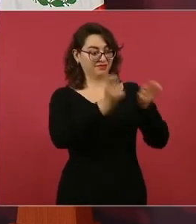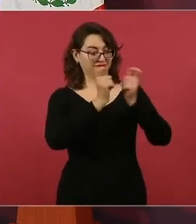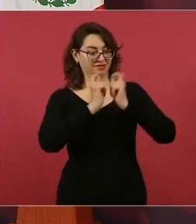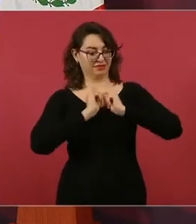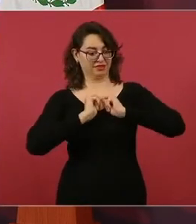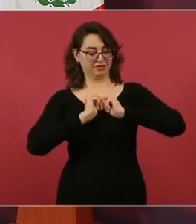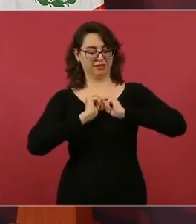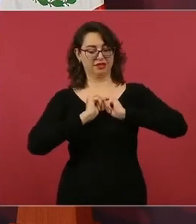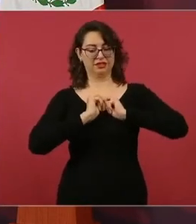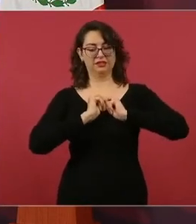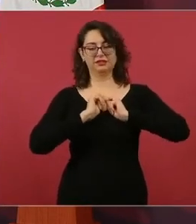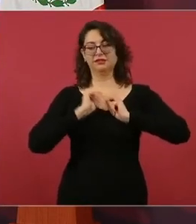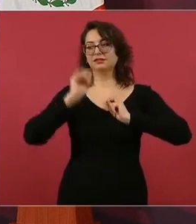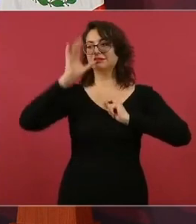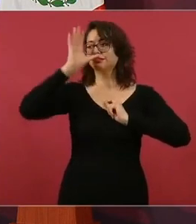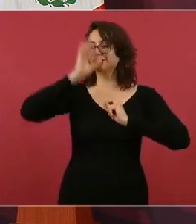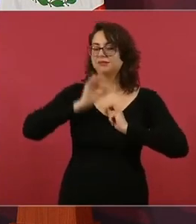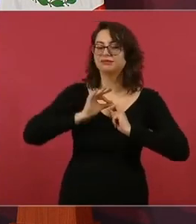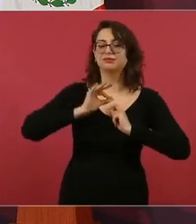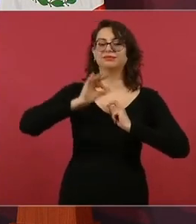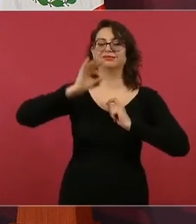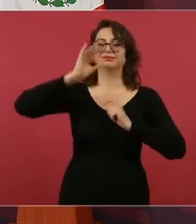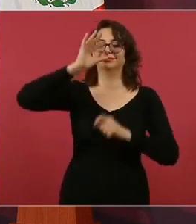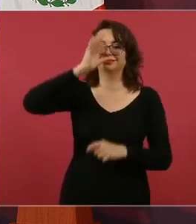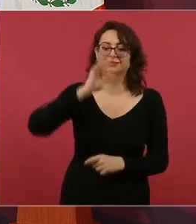este imprevisto